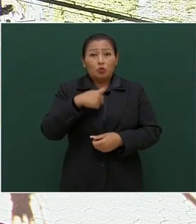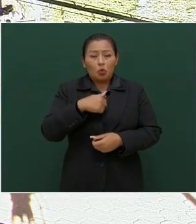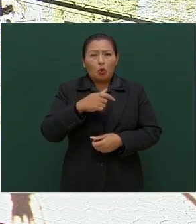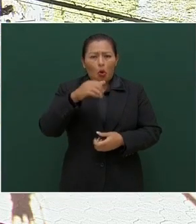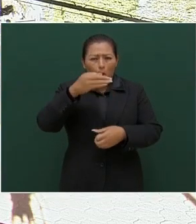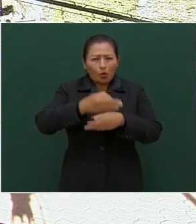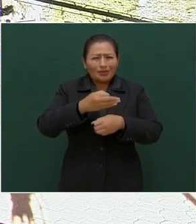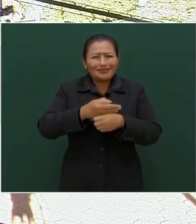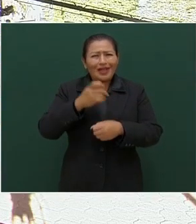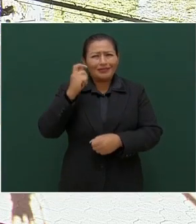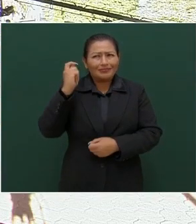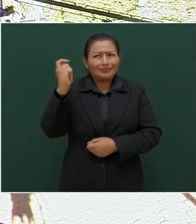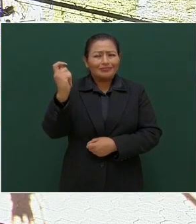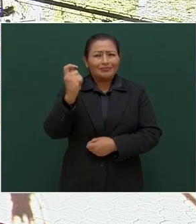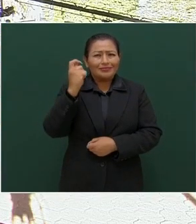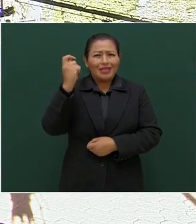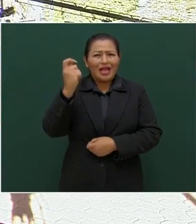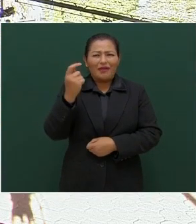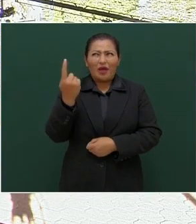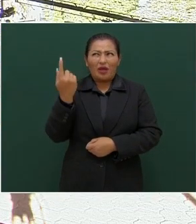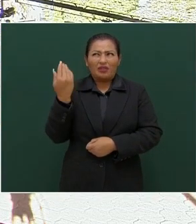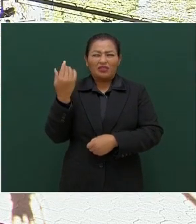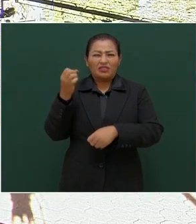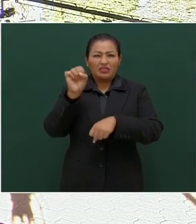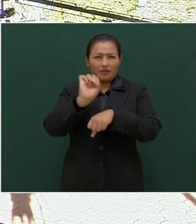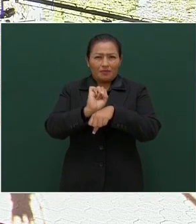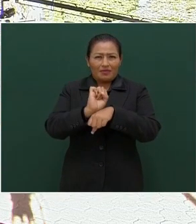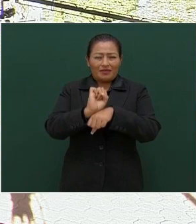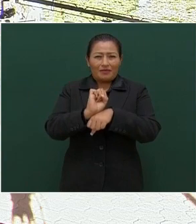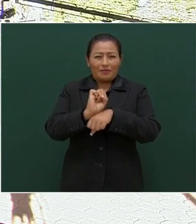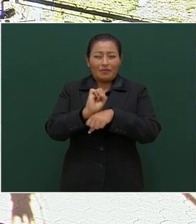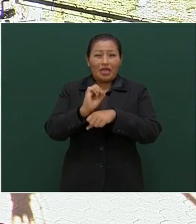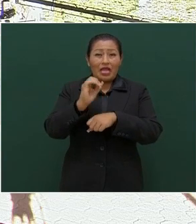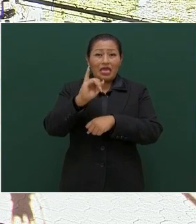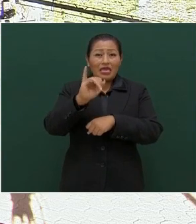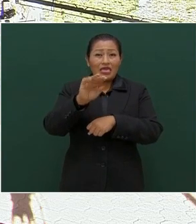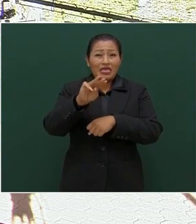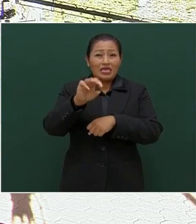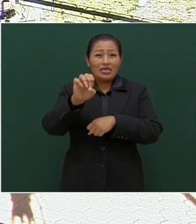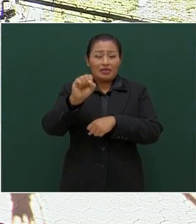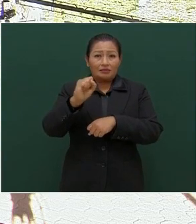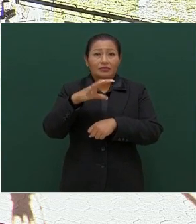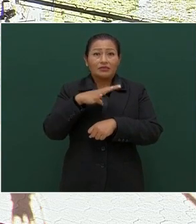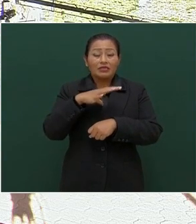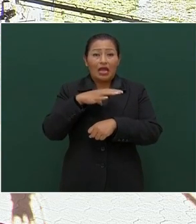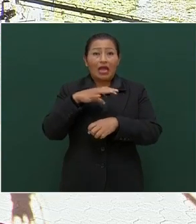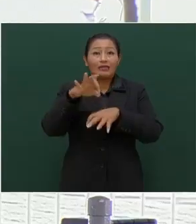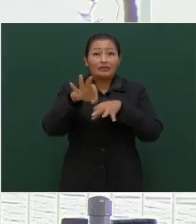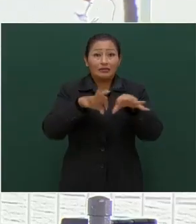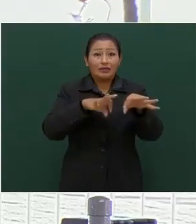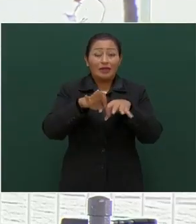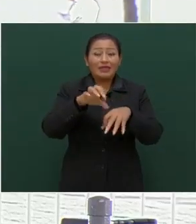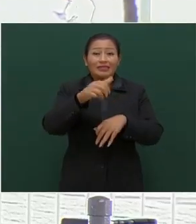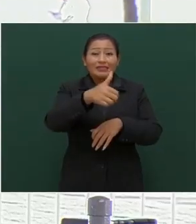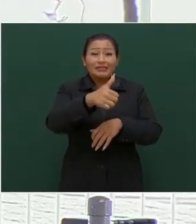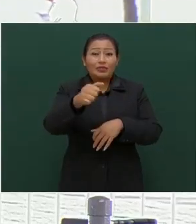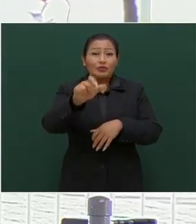celebraba que la semana pasada el IMSS nos informaba que tenemos por primera vez un récord en empleo formal. Tenemos